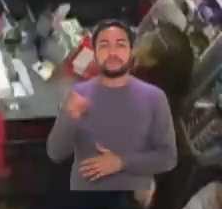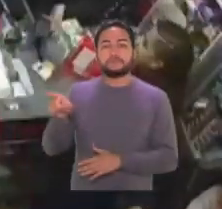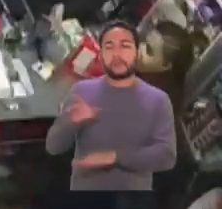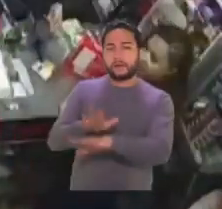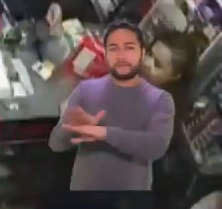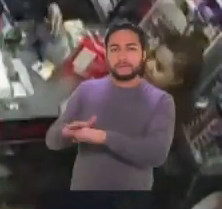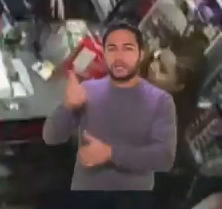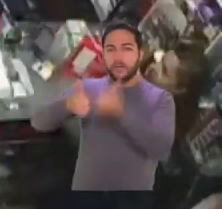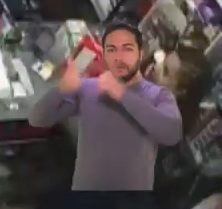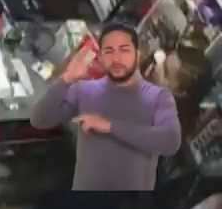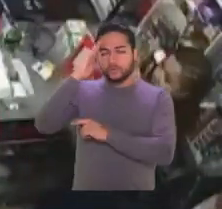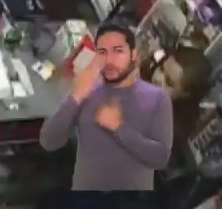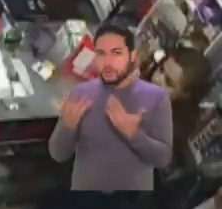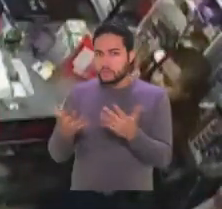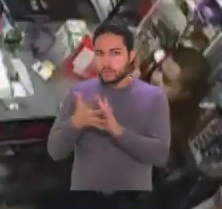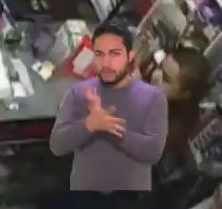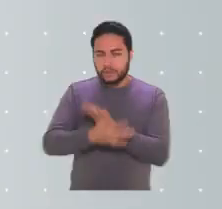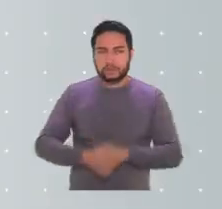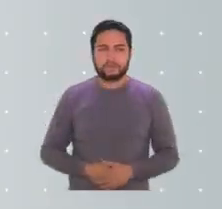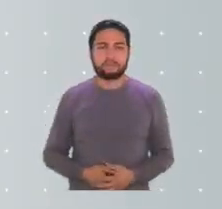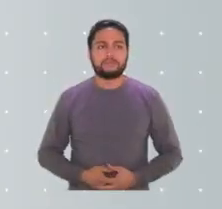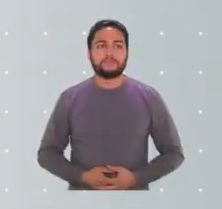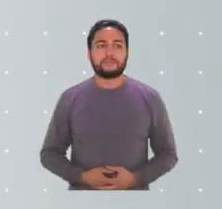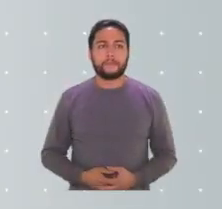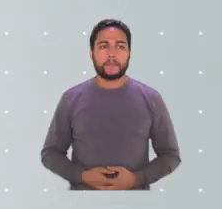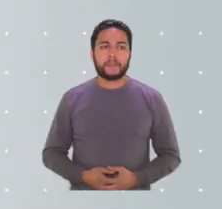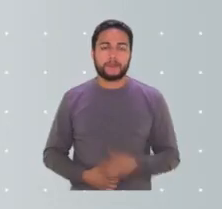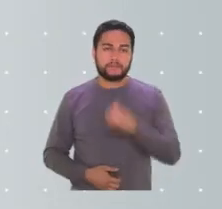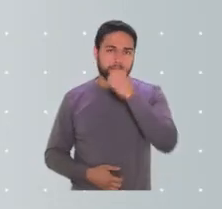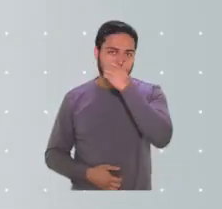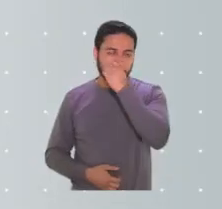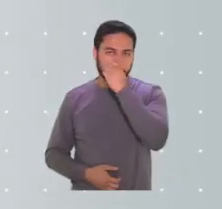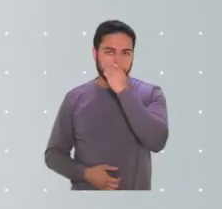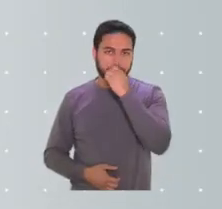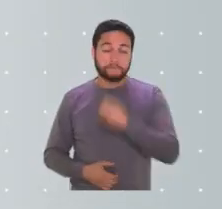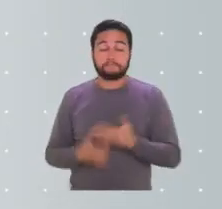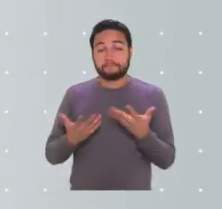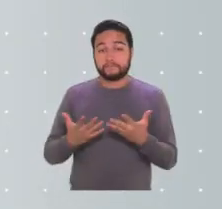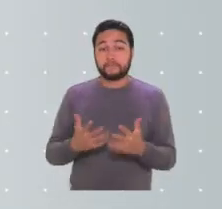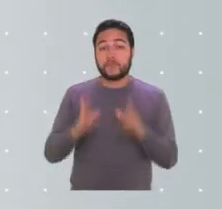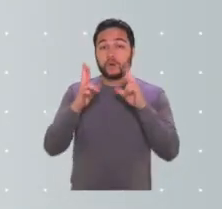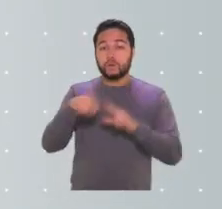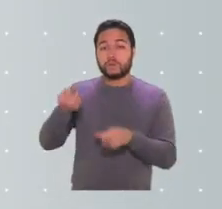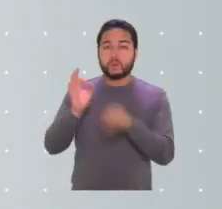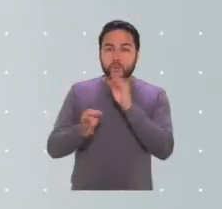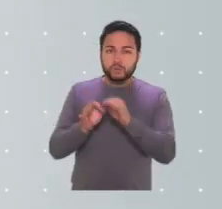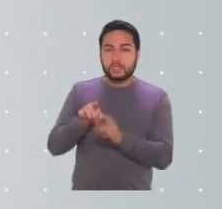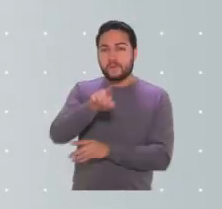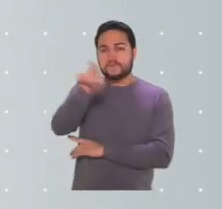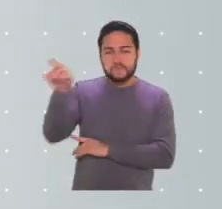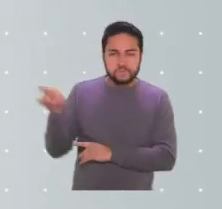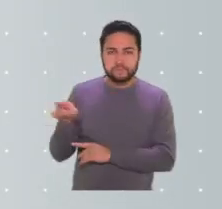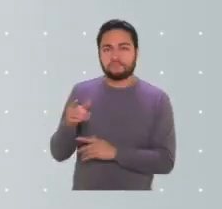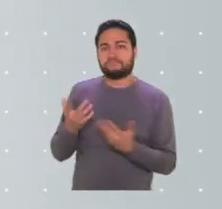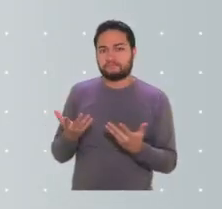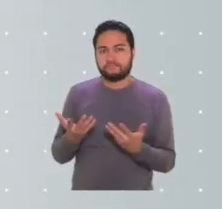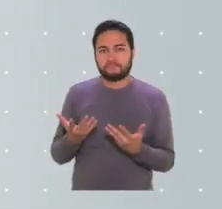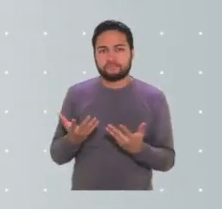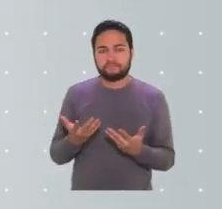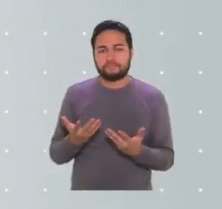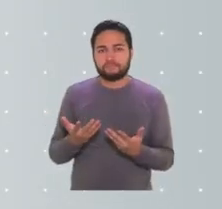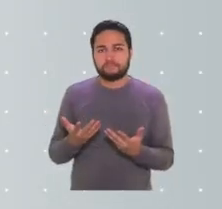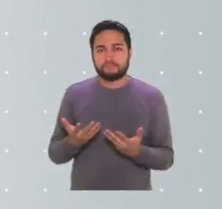pasado? Pues realmente le pido a la justicia.